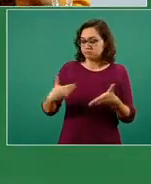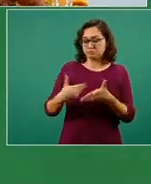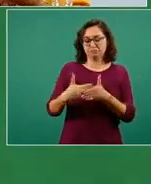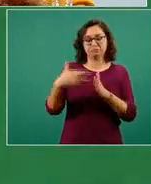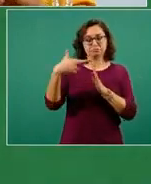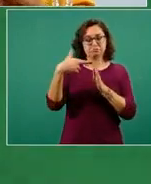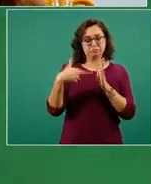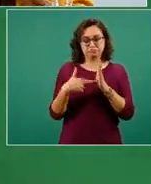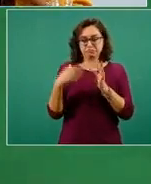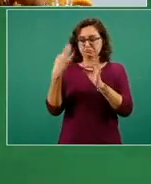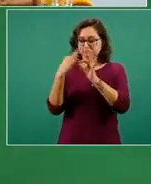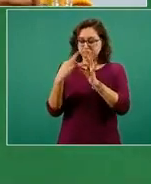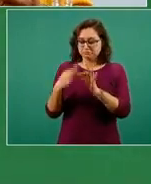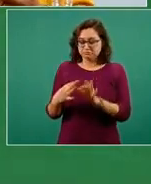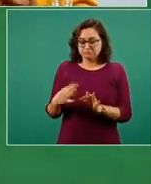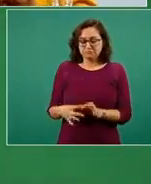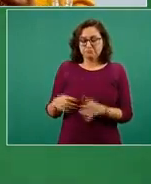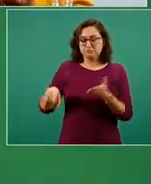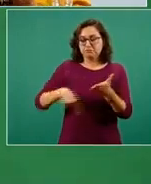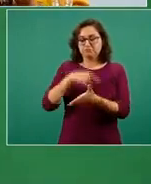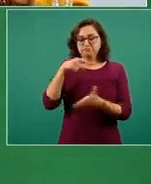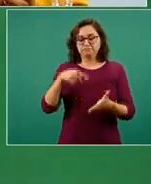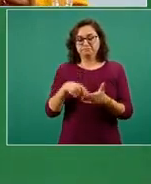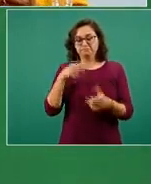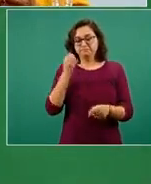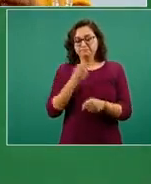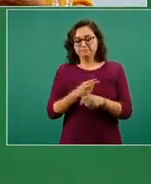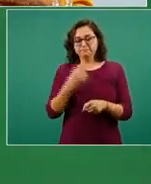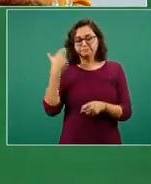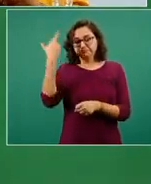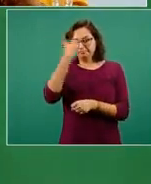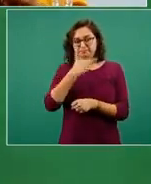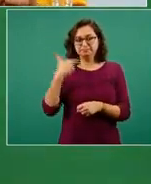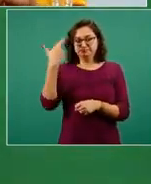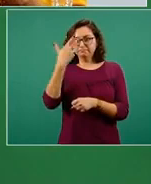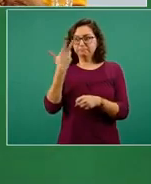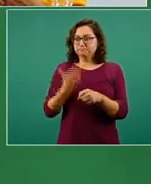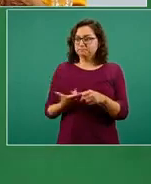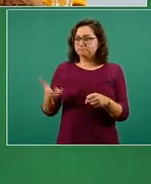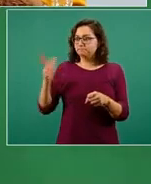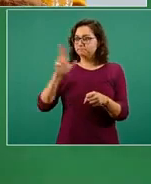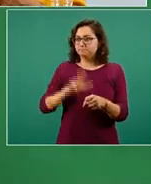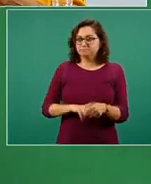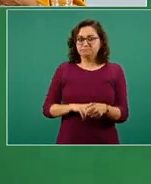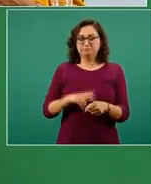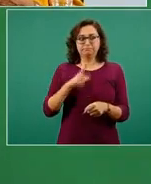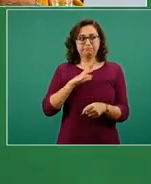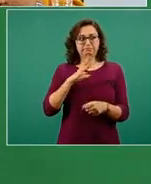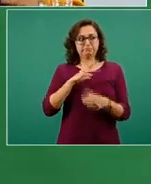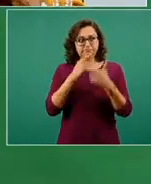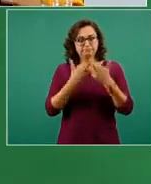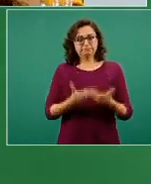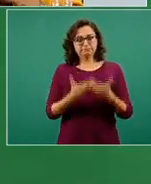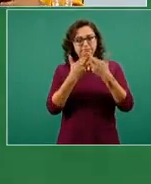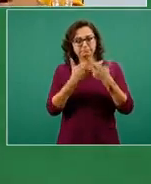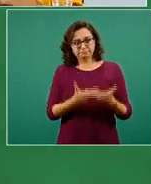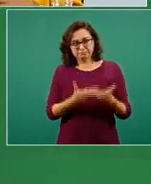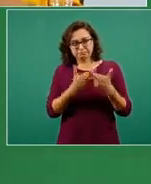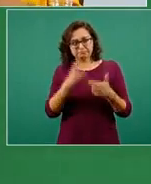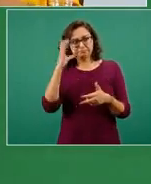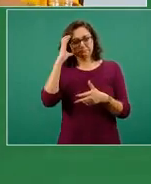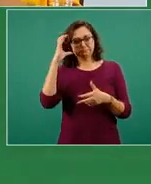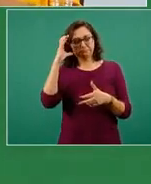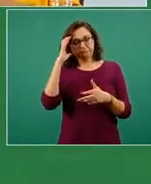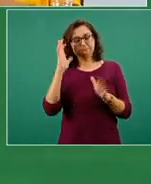se mantienen los triajes, se mantiene la capacidad hospitalaria expandida. En los hospitales híbridos hemos hecho